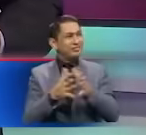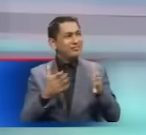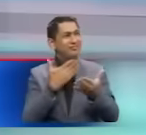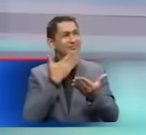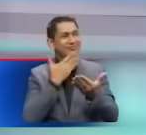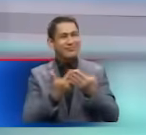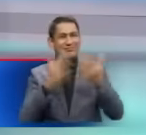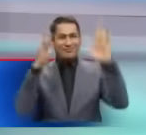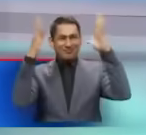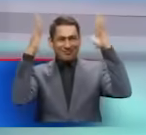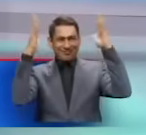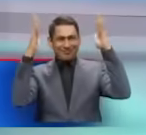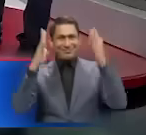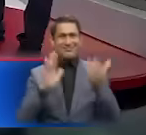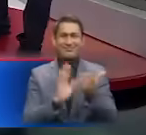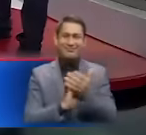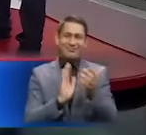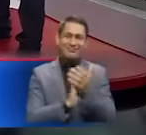se lo esperaba.